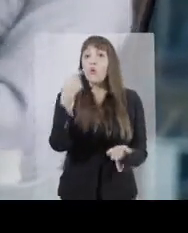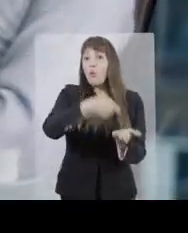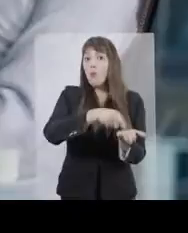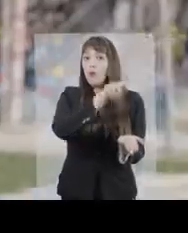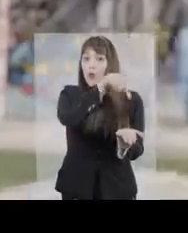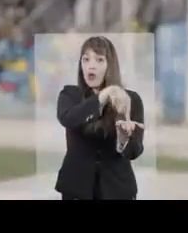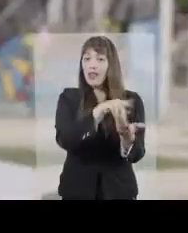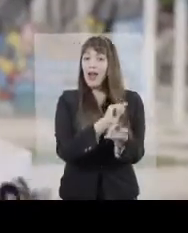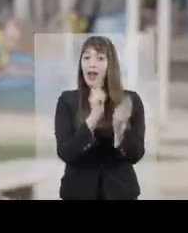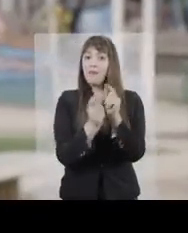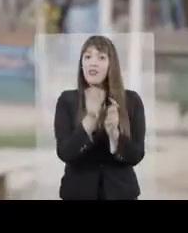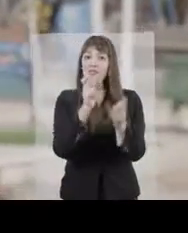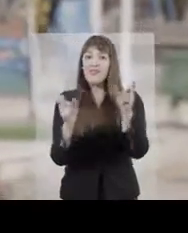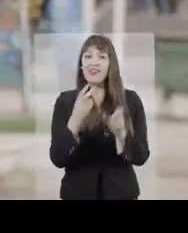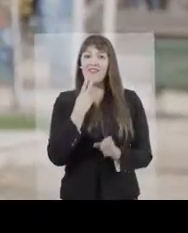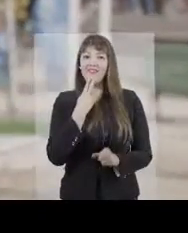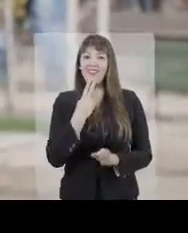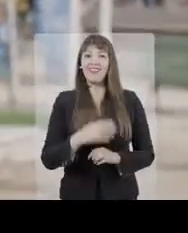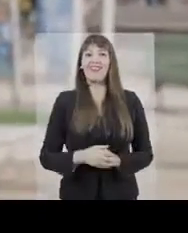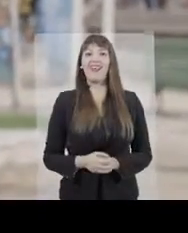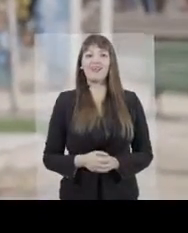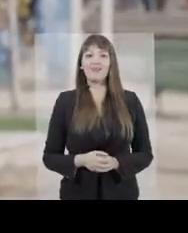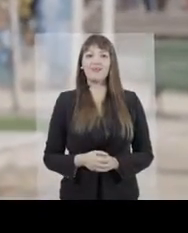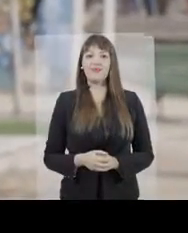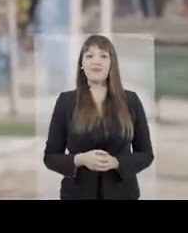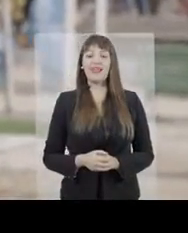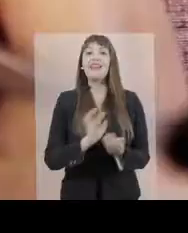Tus impuestos están cambiando su historia.